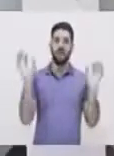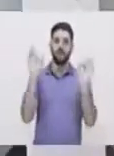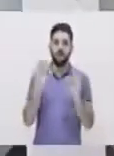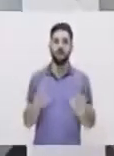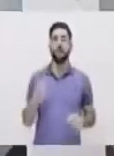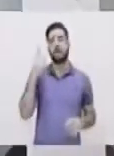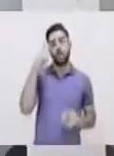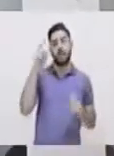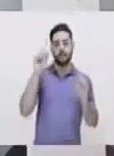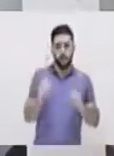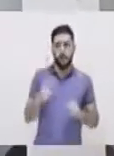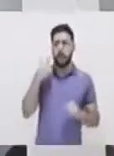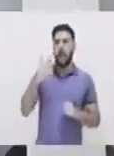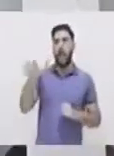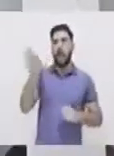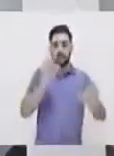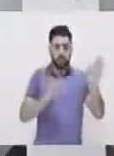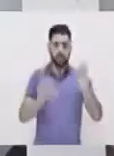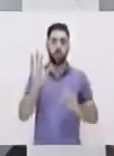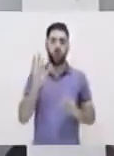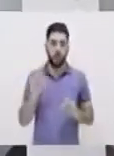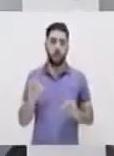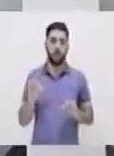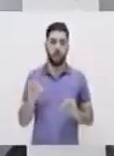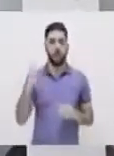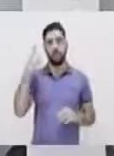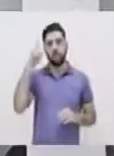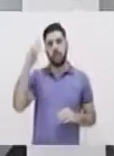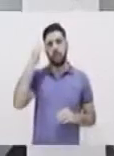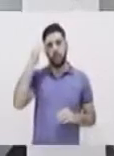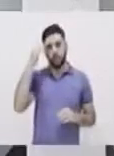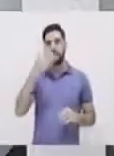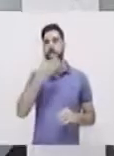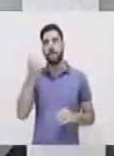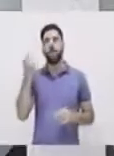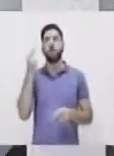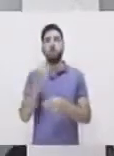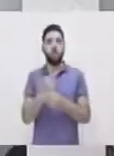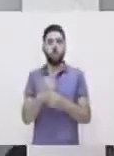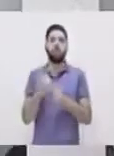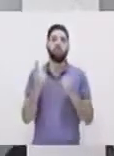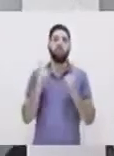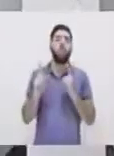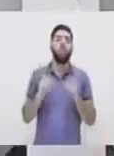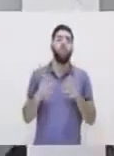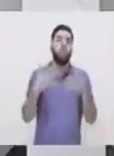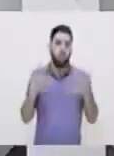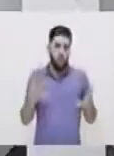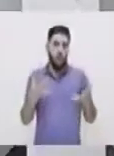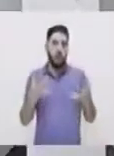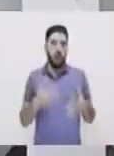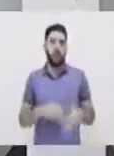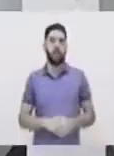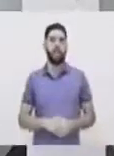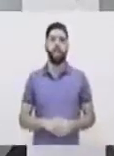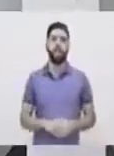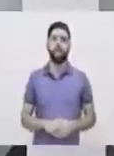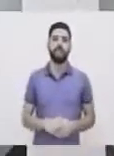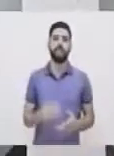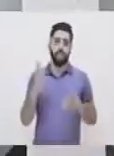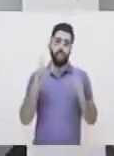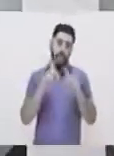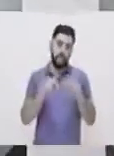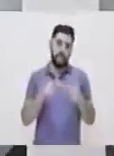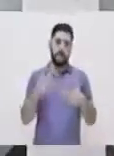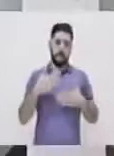es ahí para elegir, ¿verdad? Pero siempre uno también tiene que ser selectivo en ese tipo de cosas, de acuerdo